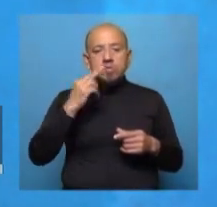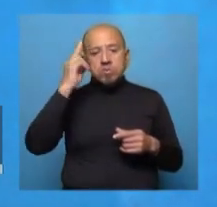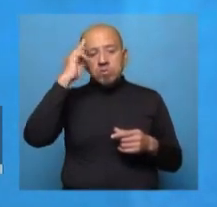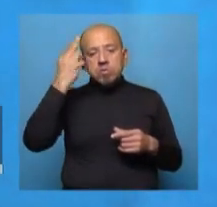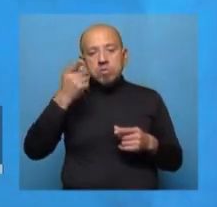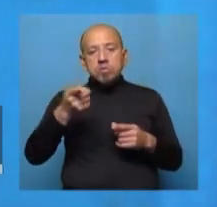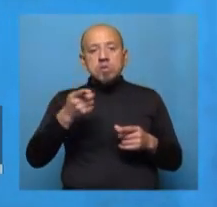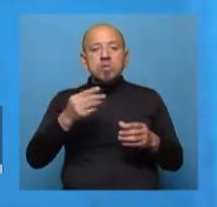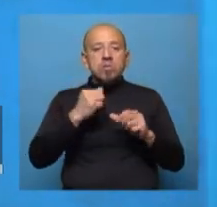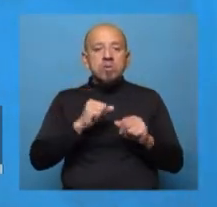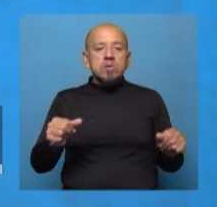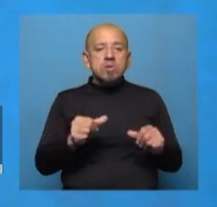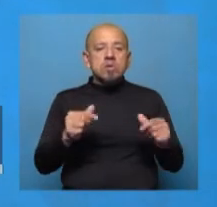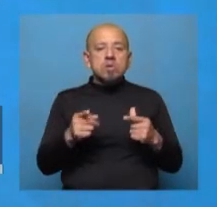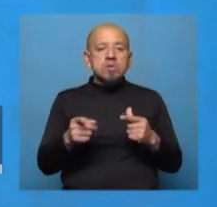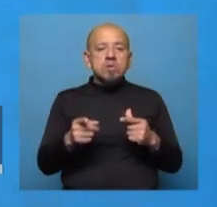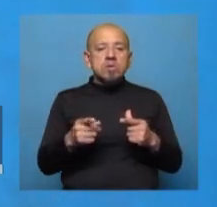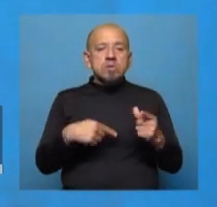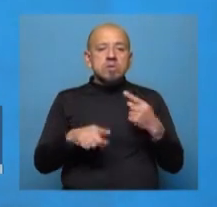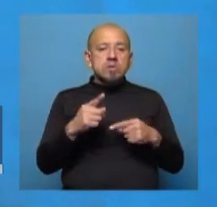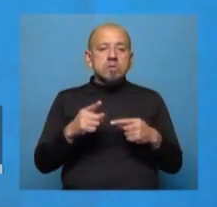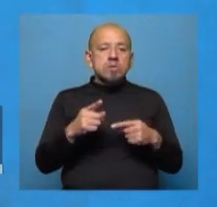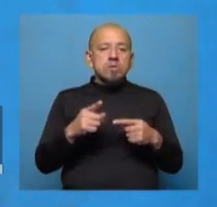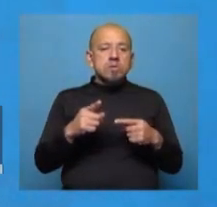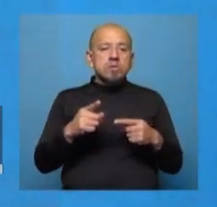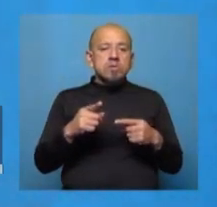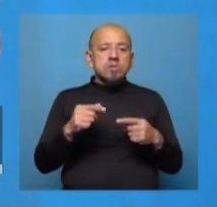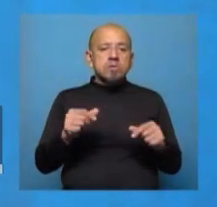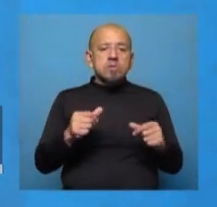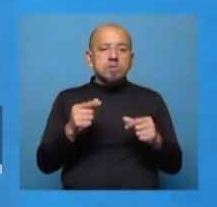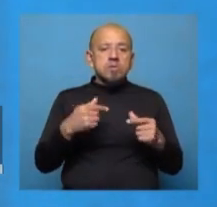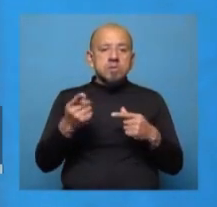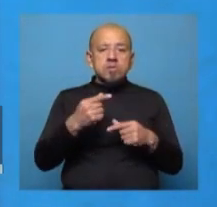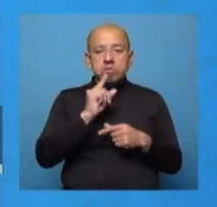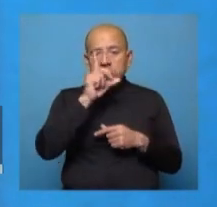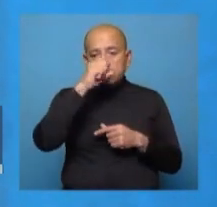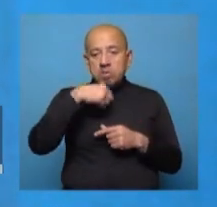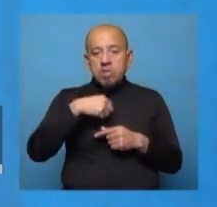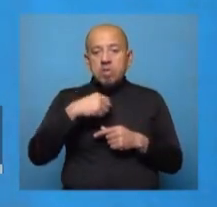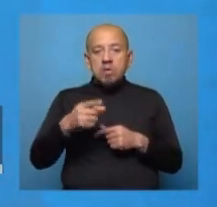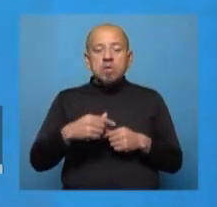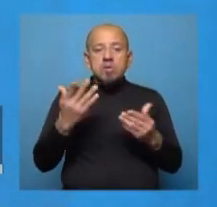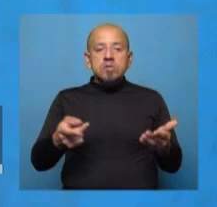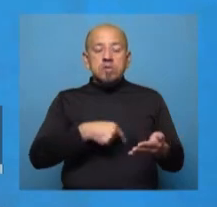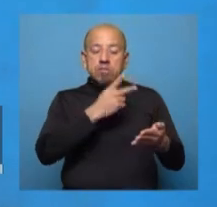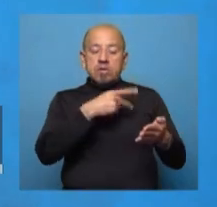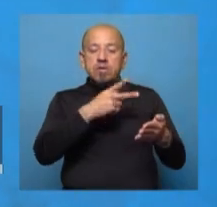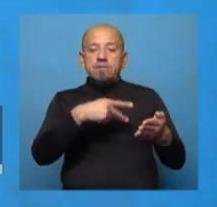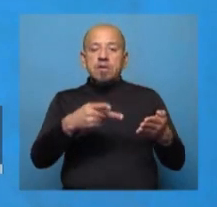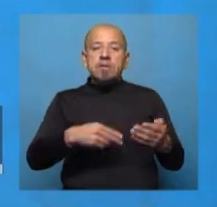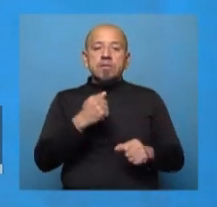en sus realizaciones de proyectar al país a la ciudad de Montevideo de planificar